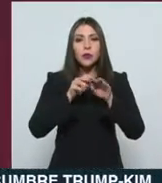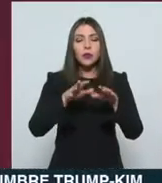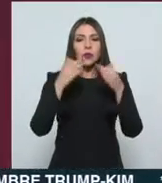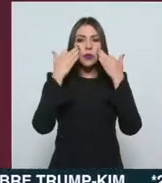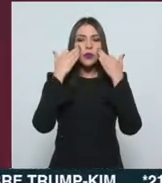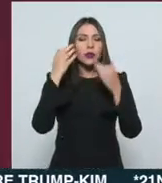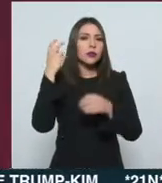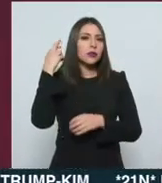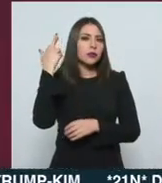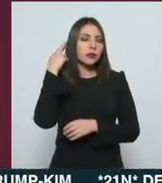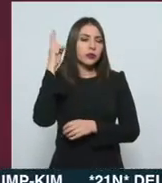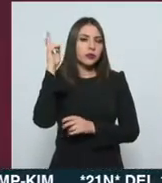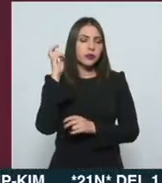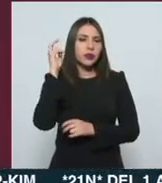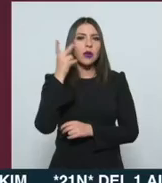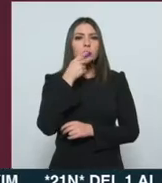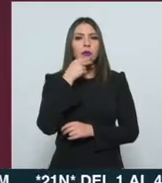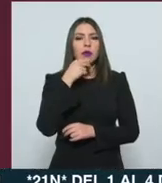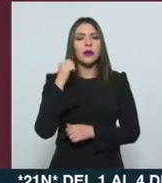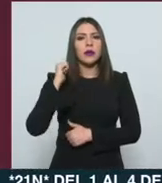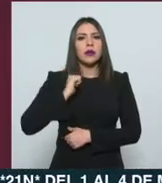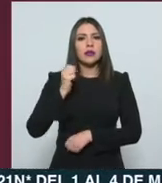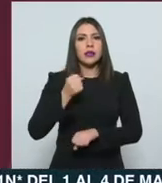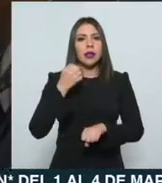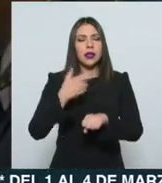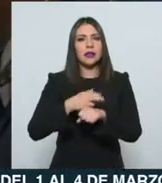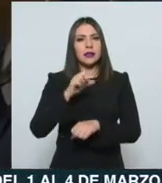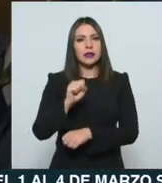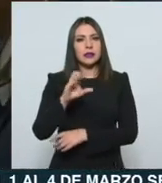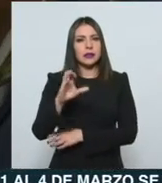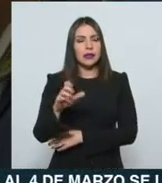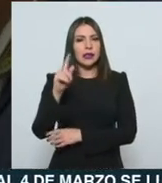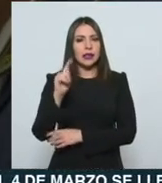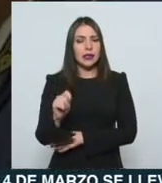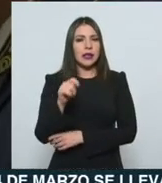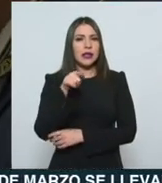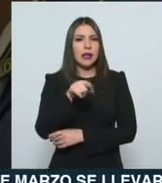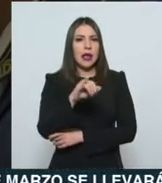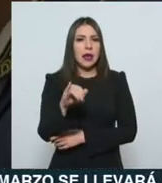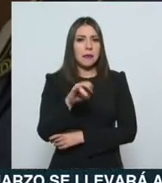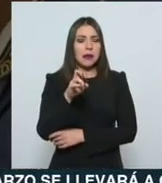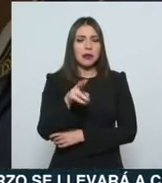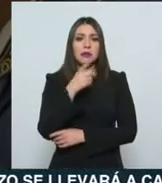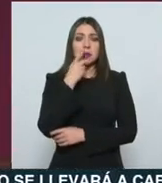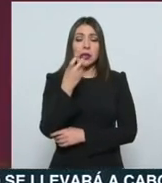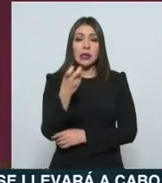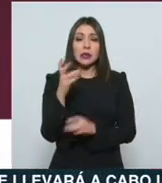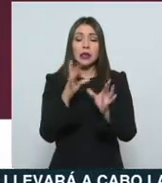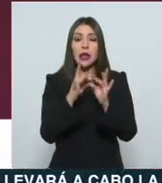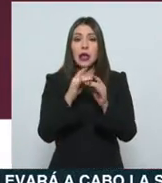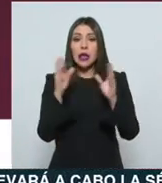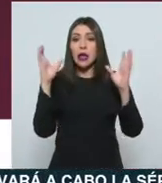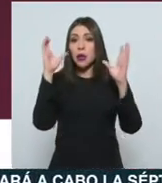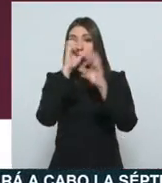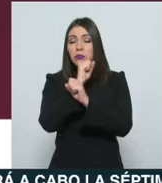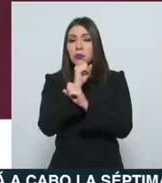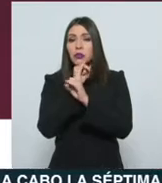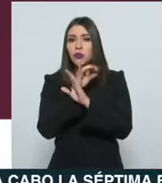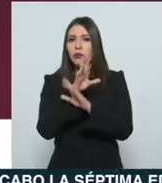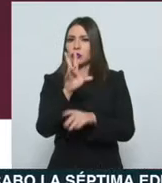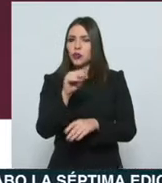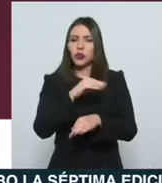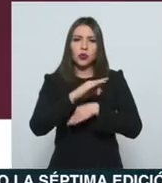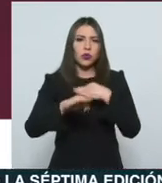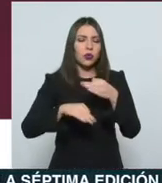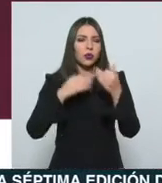de Comunicaciones y Transportes, Javier Jiménez Espriu, aseguró que en este caso no existe opacidad. Queda absolutamente